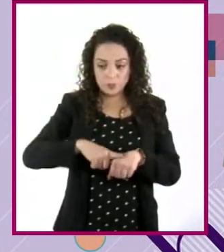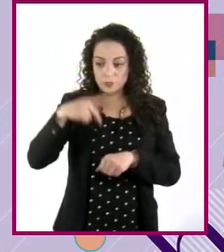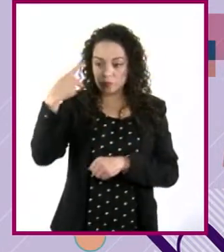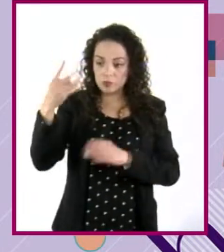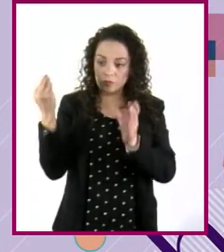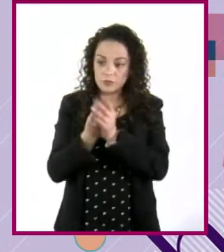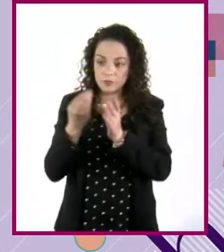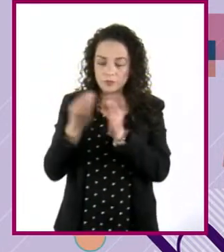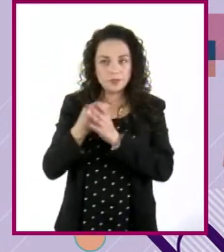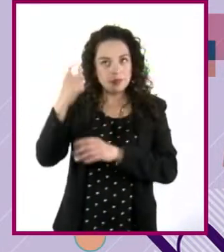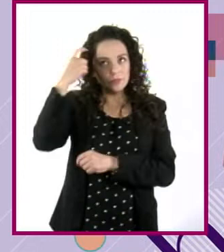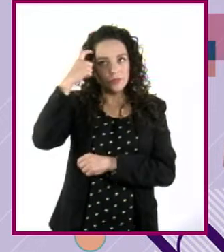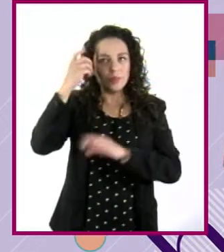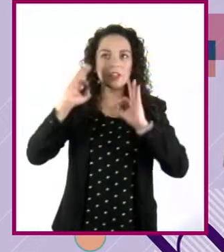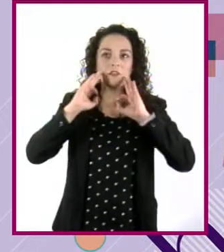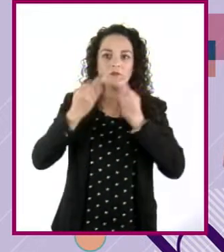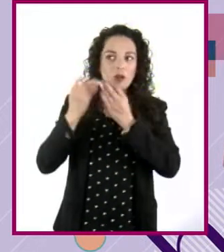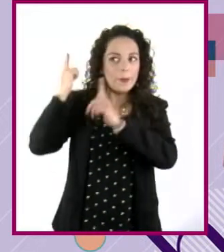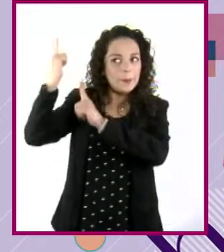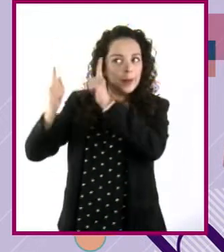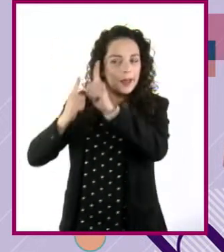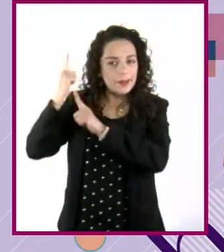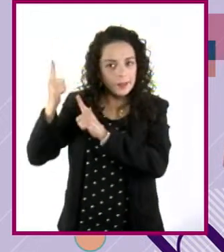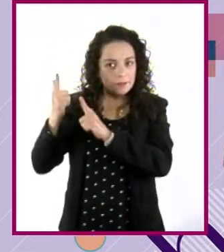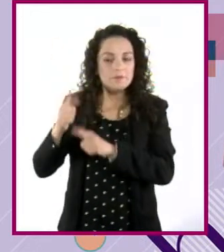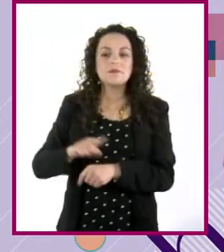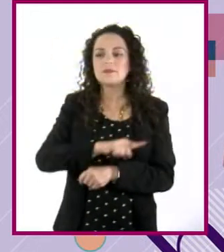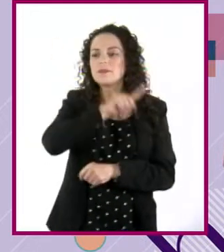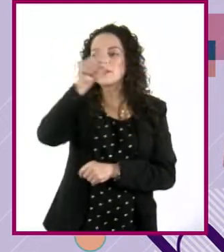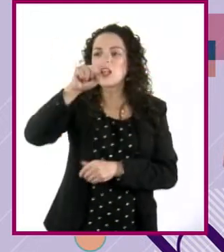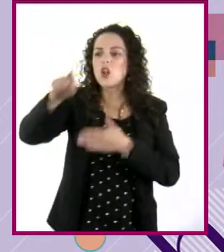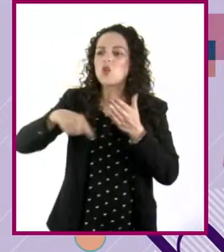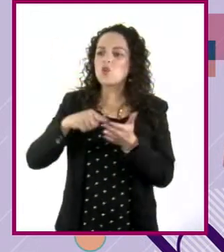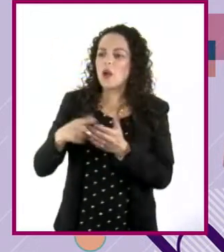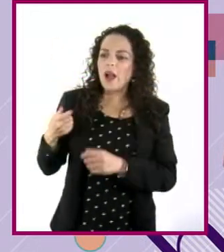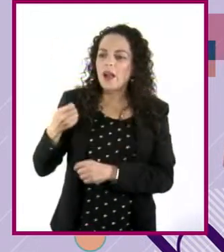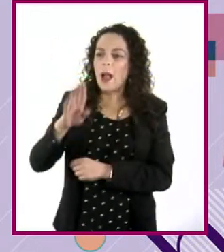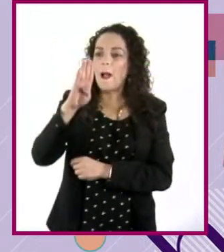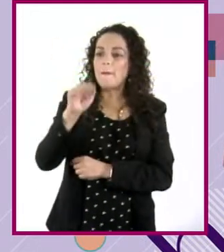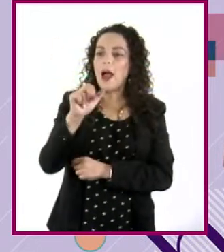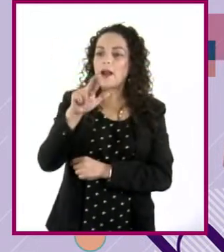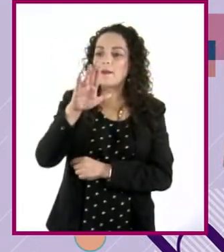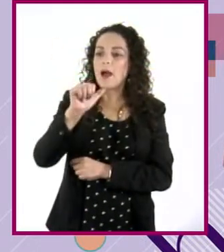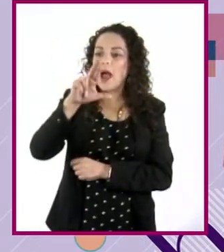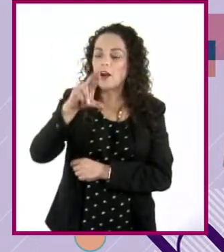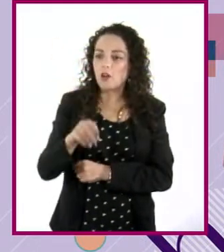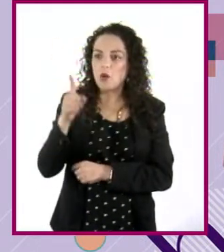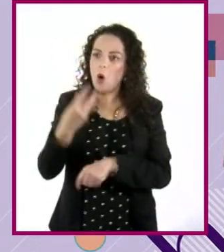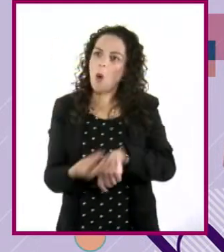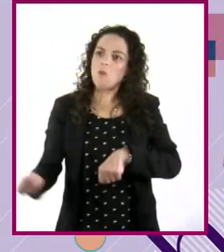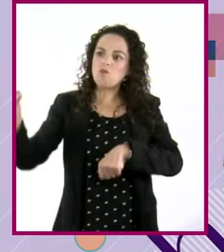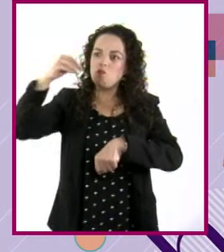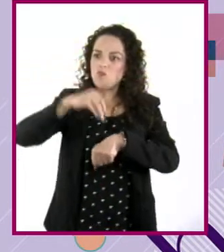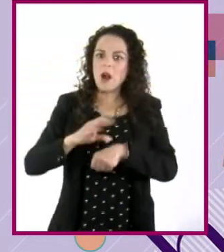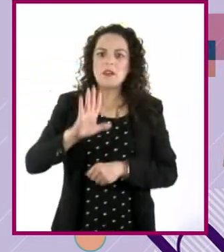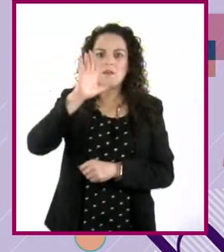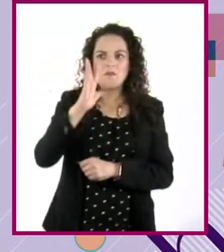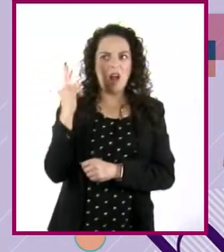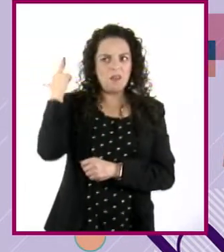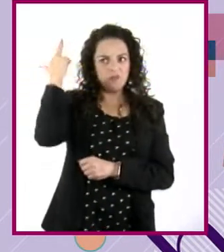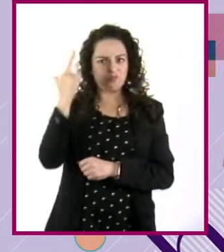Grecia antigua a los rincones antes considerados bárbaros, estableciendo un gigantesco imperio compuesto por pueblos